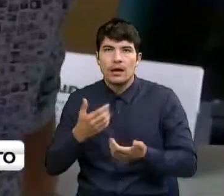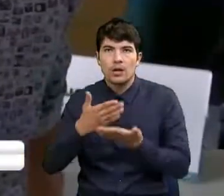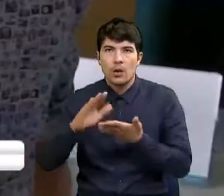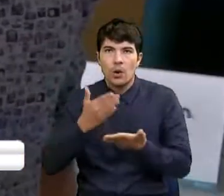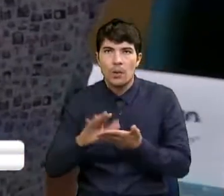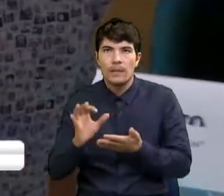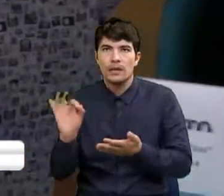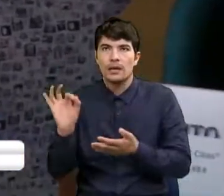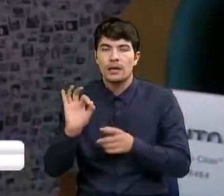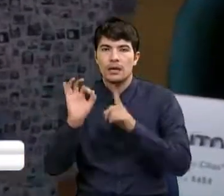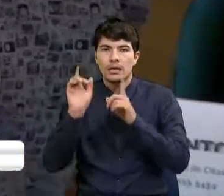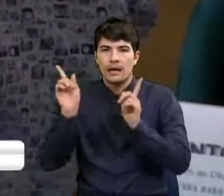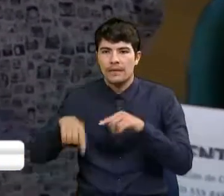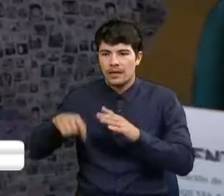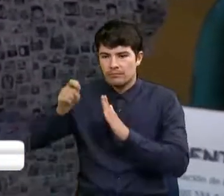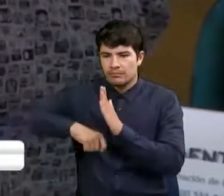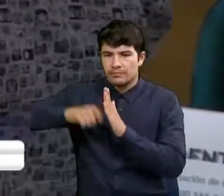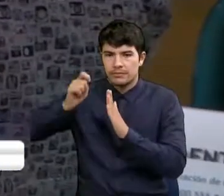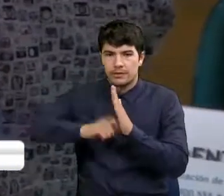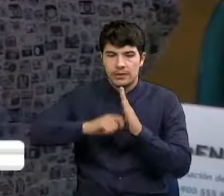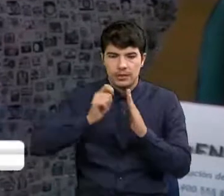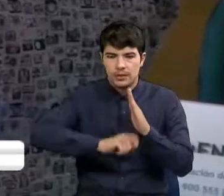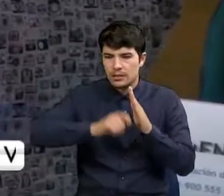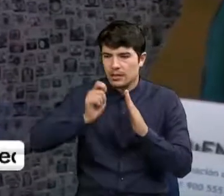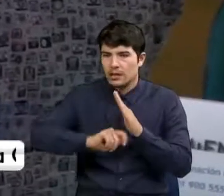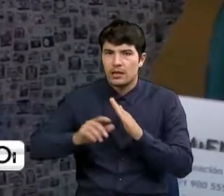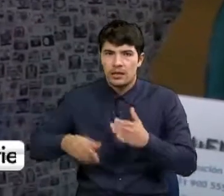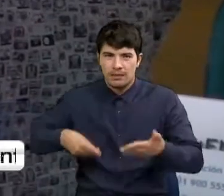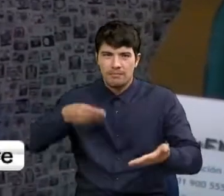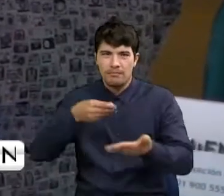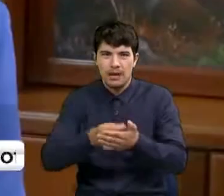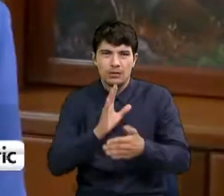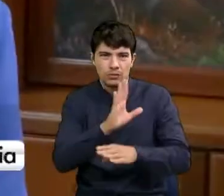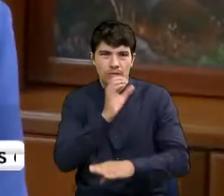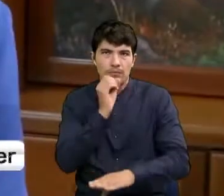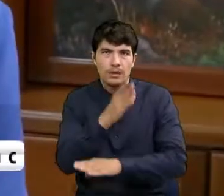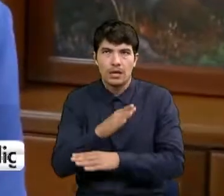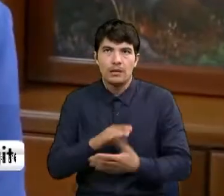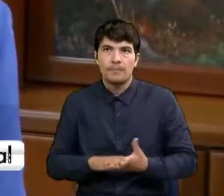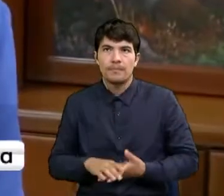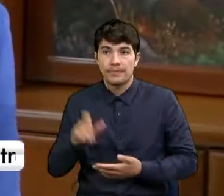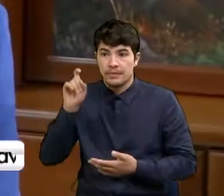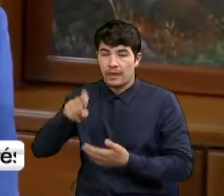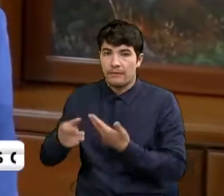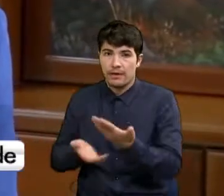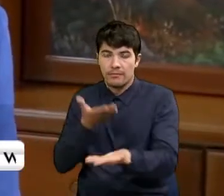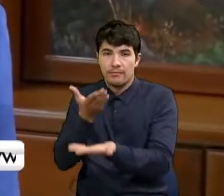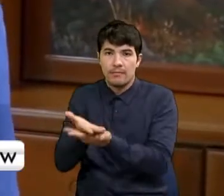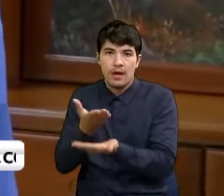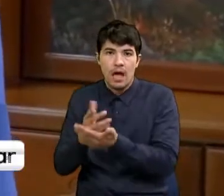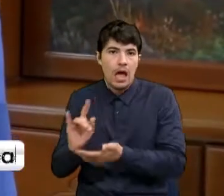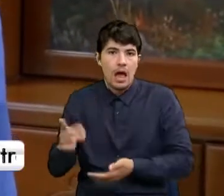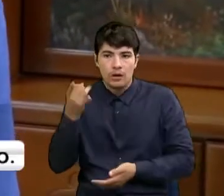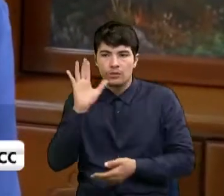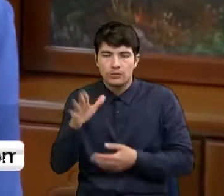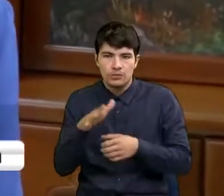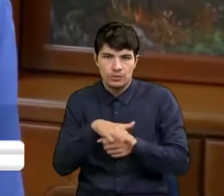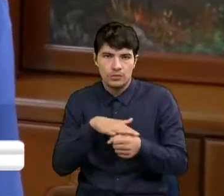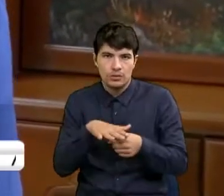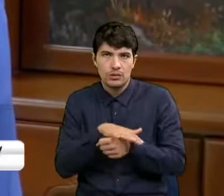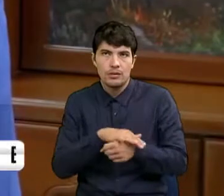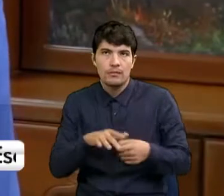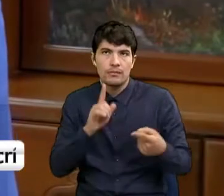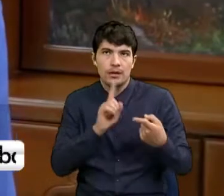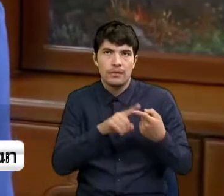en efectivo y tarjetas de crédito y consignaciones bancarias lo deben presentar en 'la con alguna de las siguientes condiciones 1